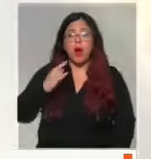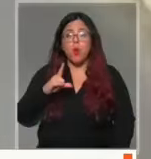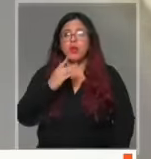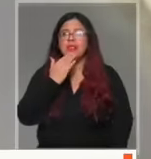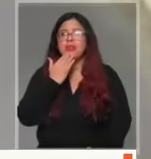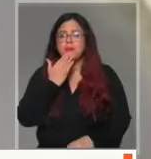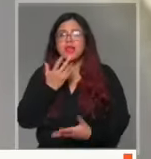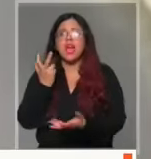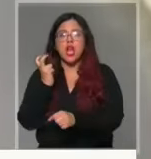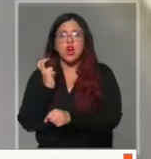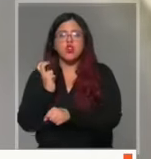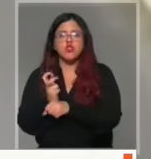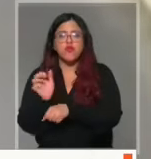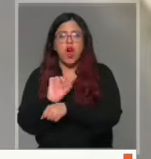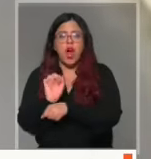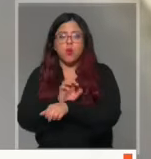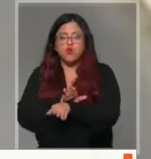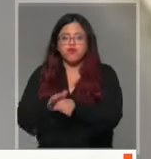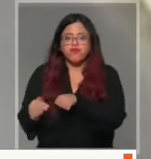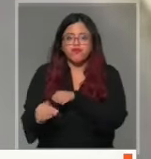encerrona.